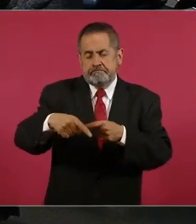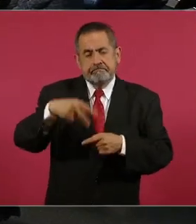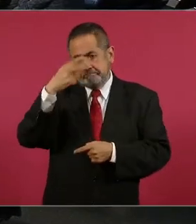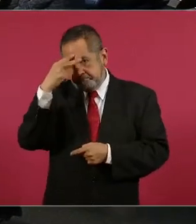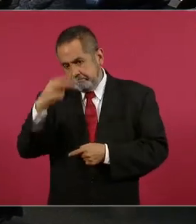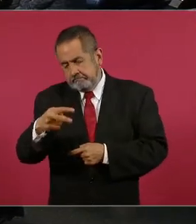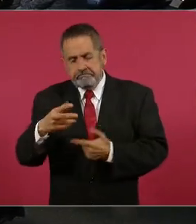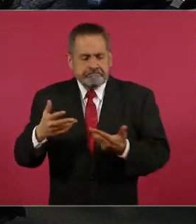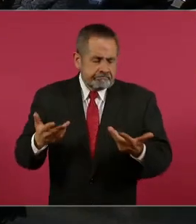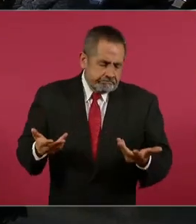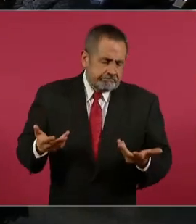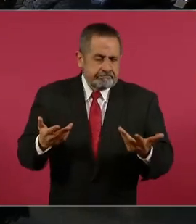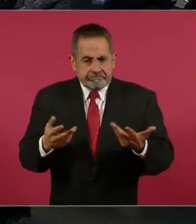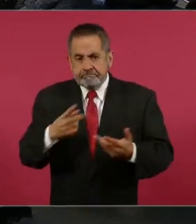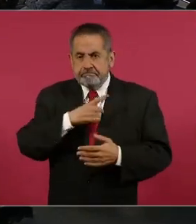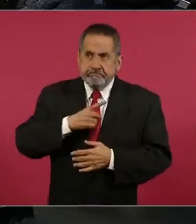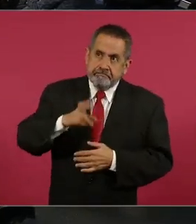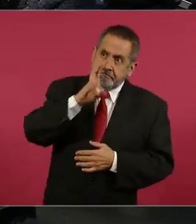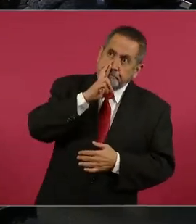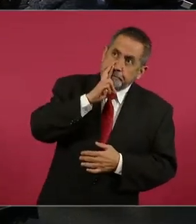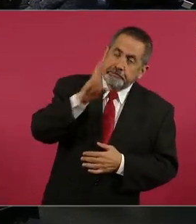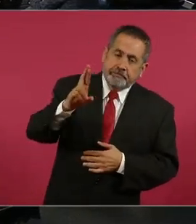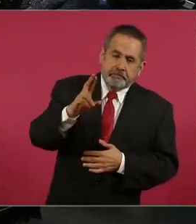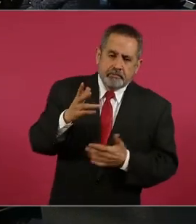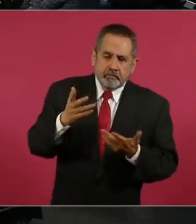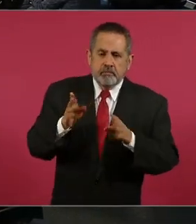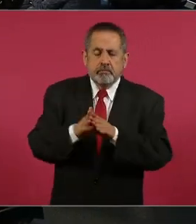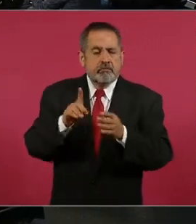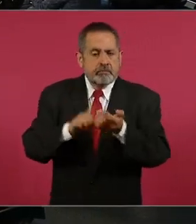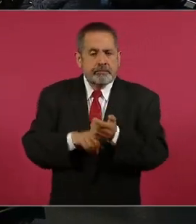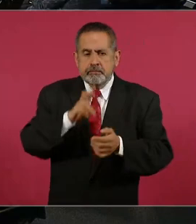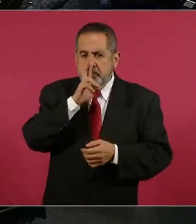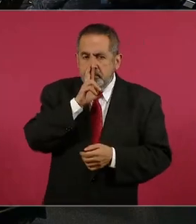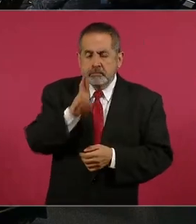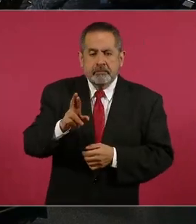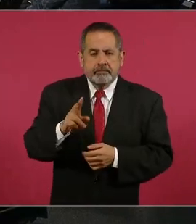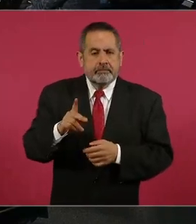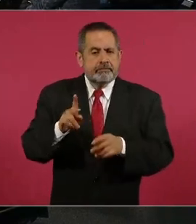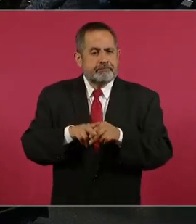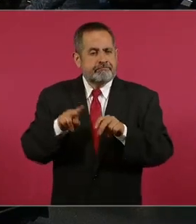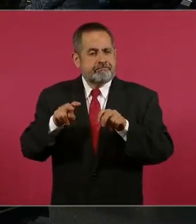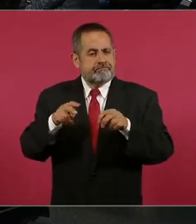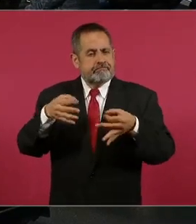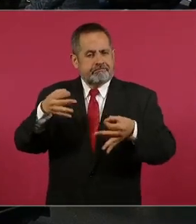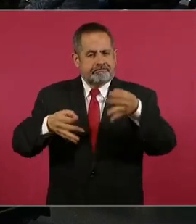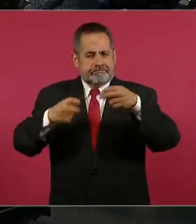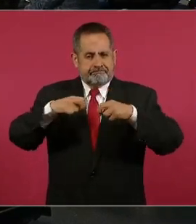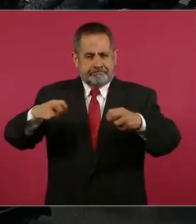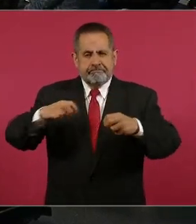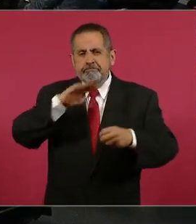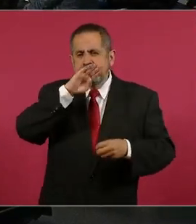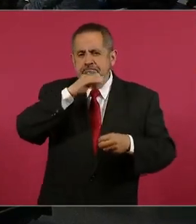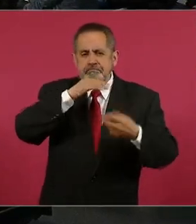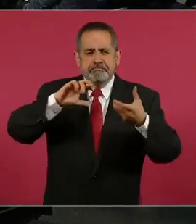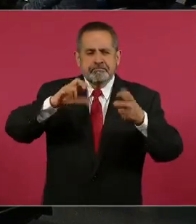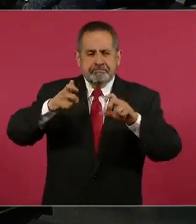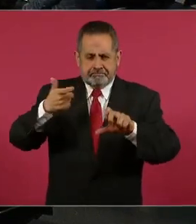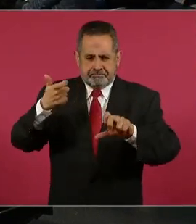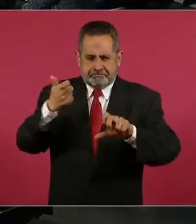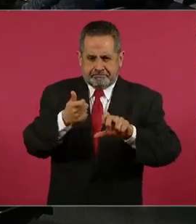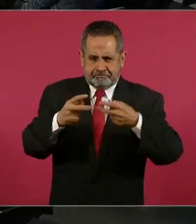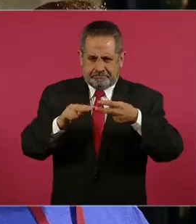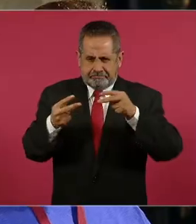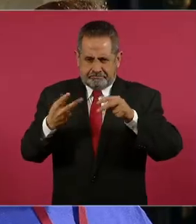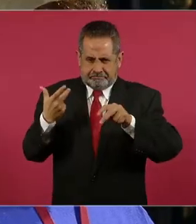México ya va a tener que contestar o dar su respuesta en este panel por el maíz transgénico, esta